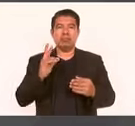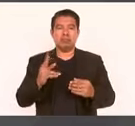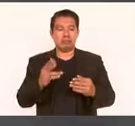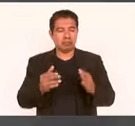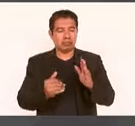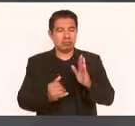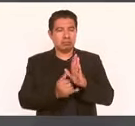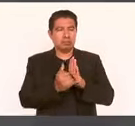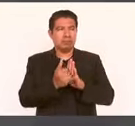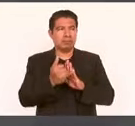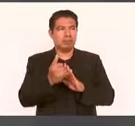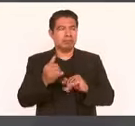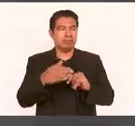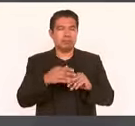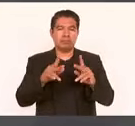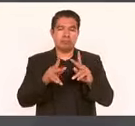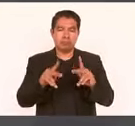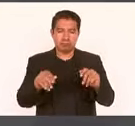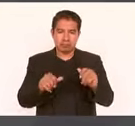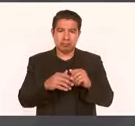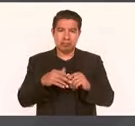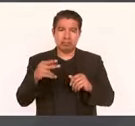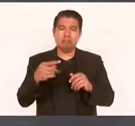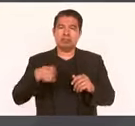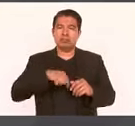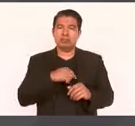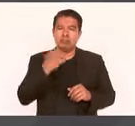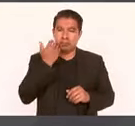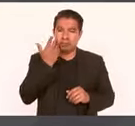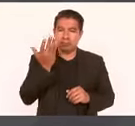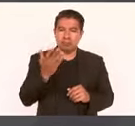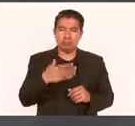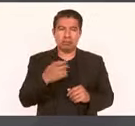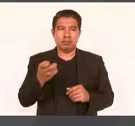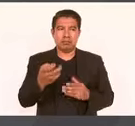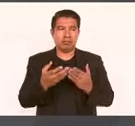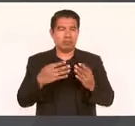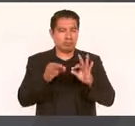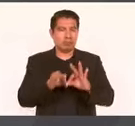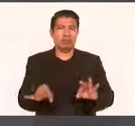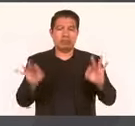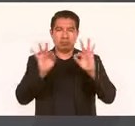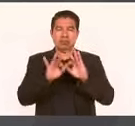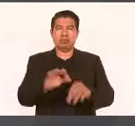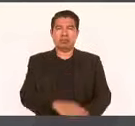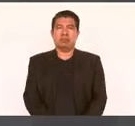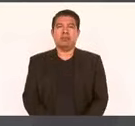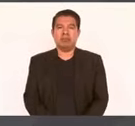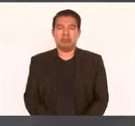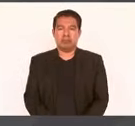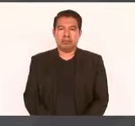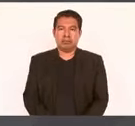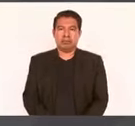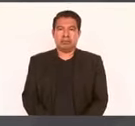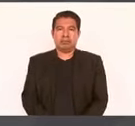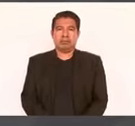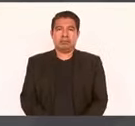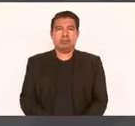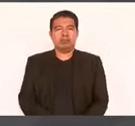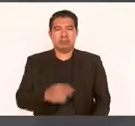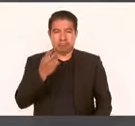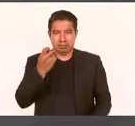contribuyendo a crear ese ambiente de paz que todos queremos. Eso nos parece muy importante. Por eso, en